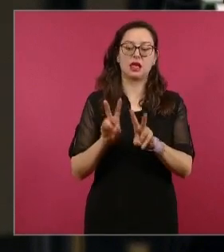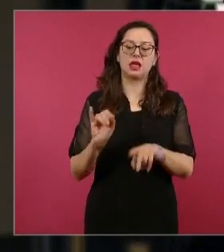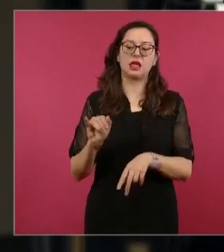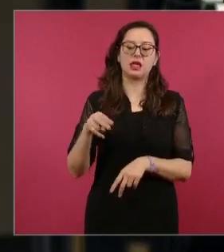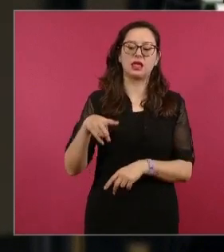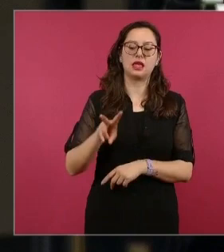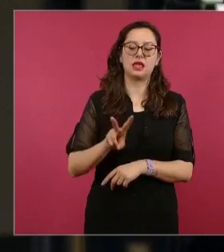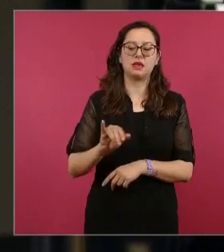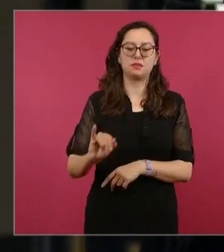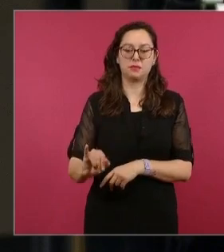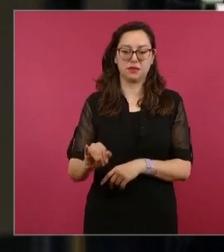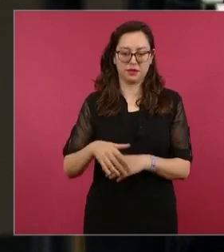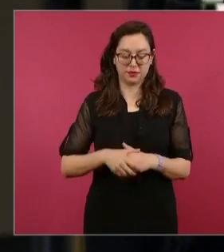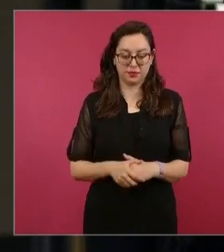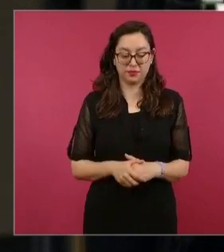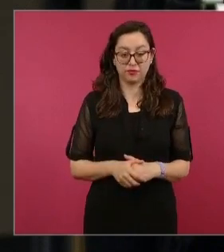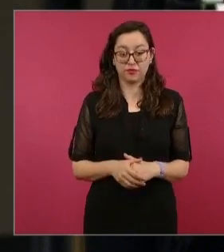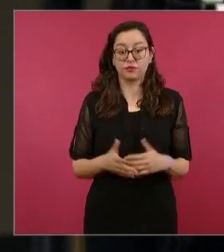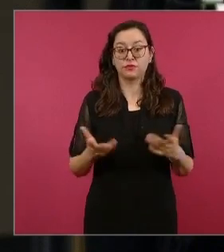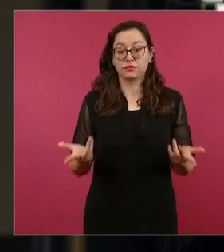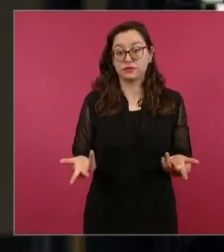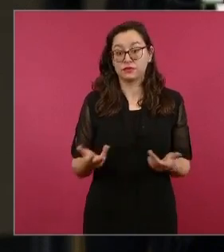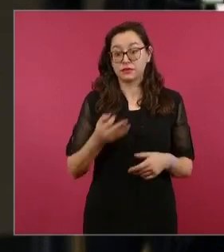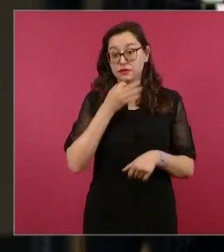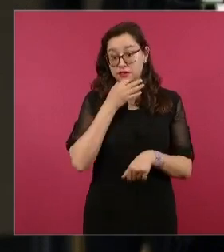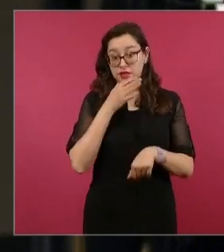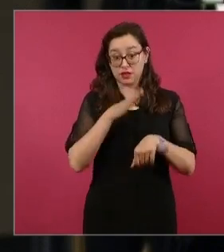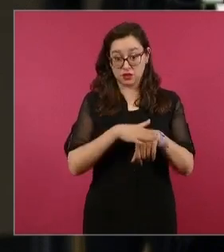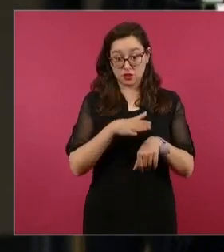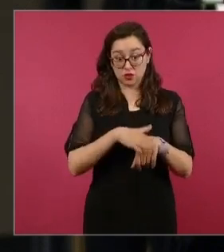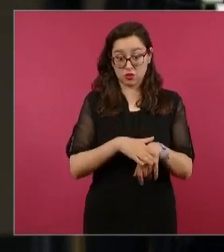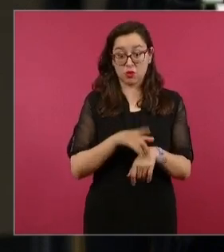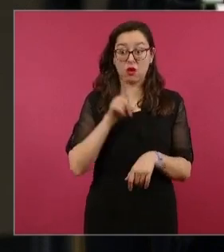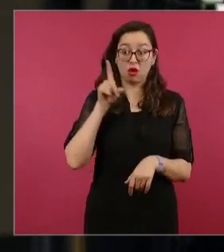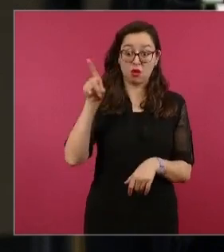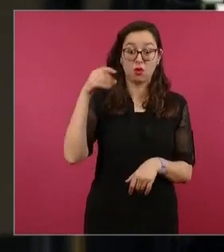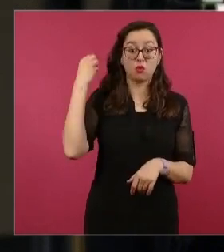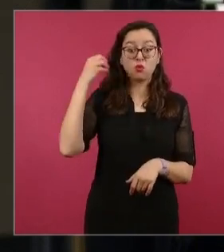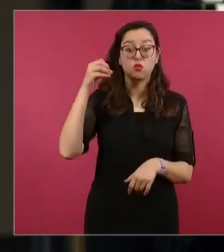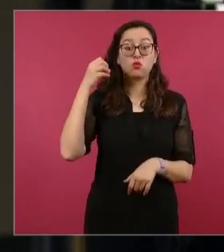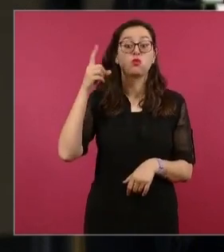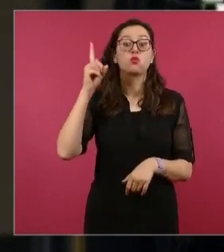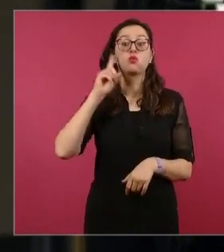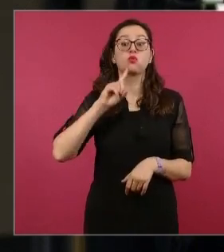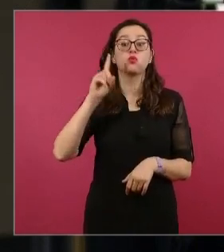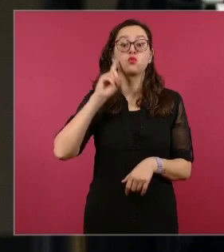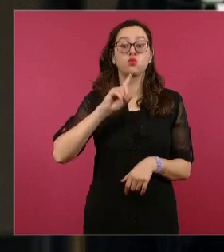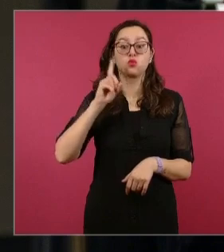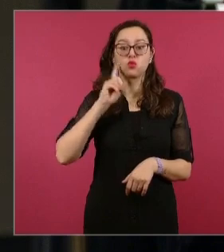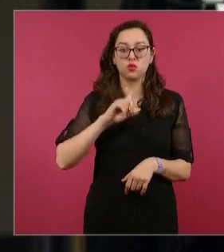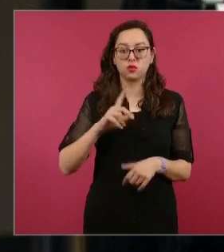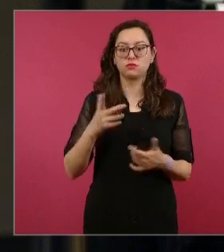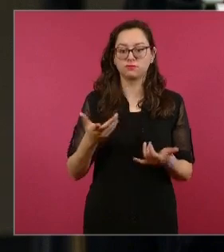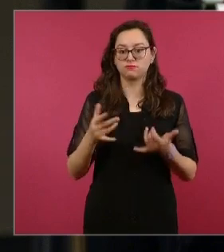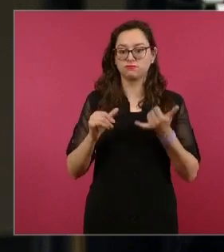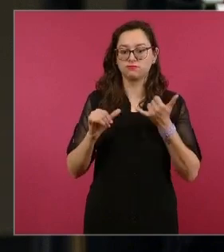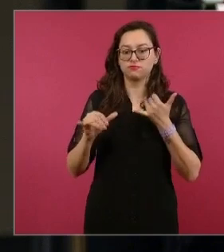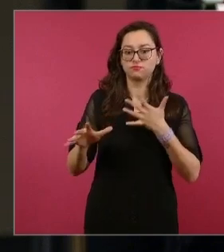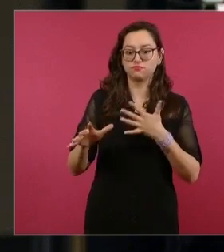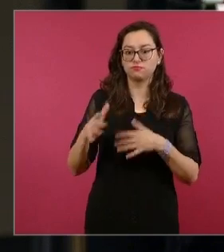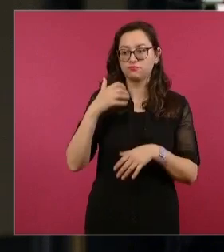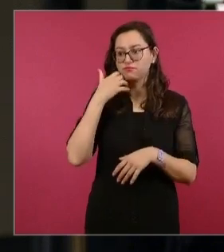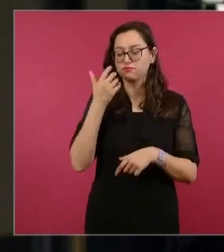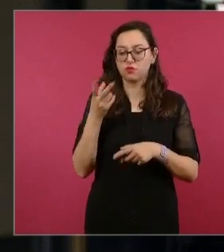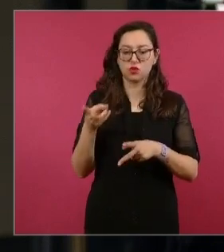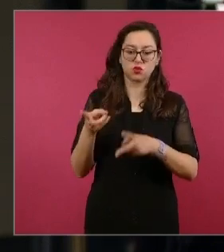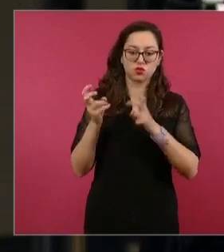de la situación relacionada en el tema del INVI de la maestra oaxaqueña a la que un defraudador intentó despojar de su